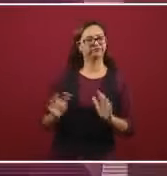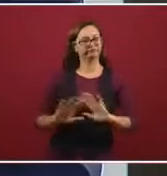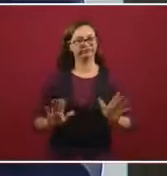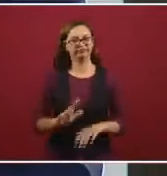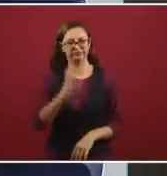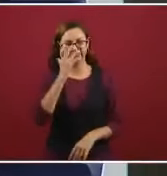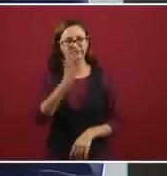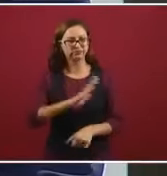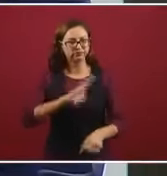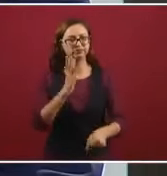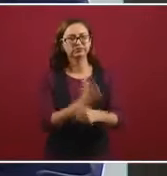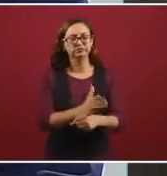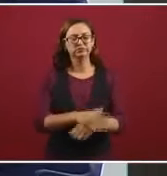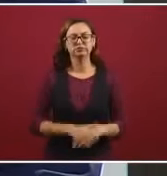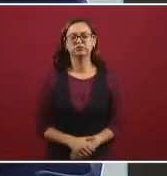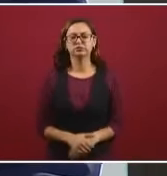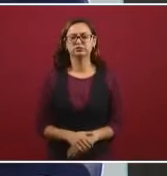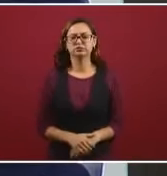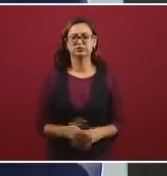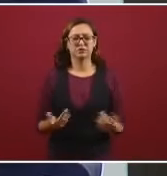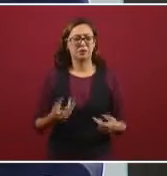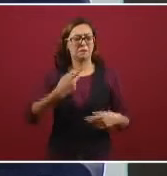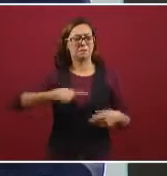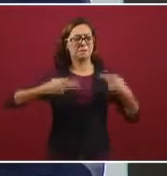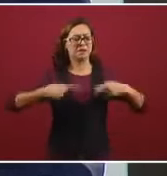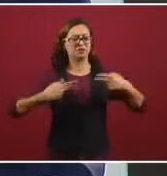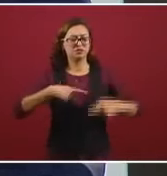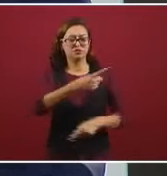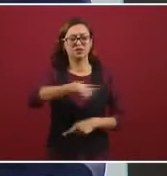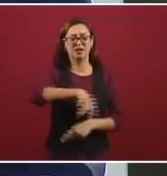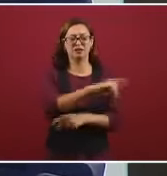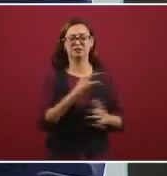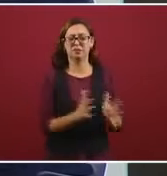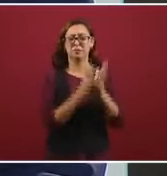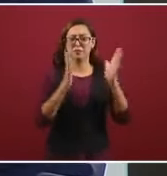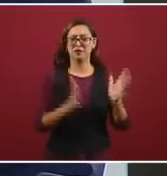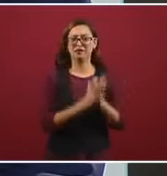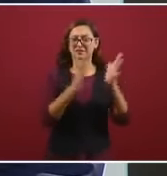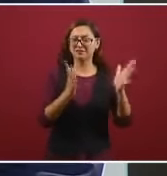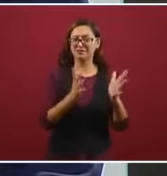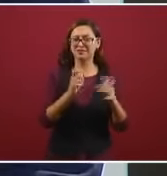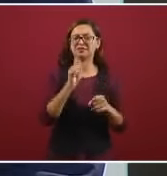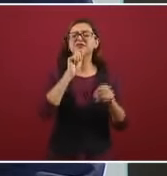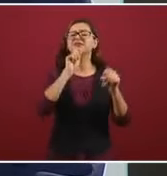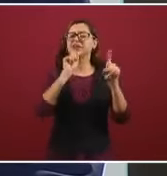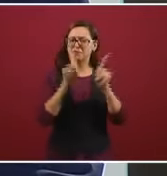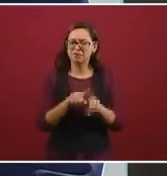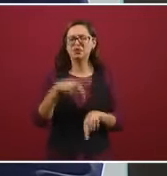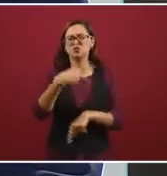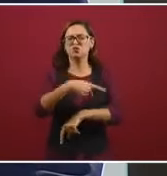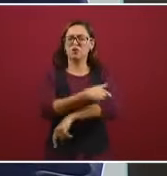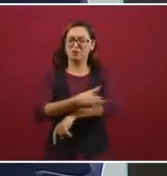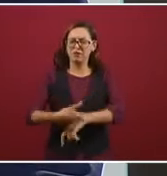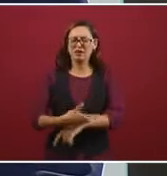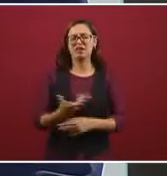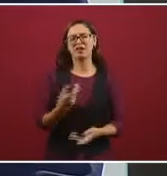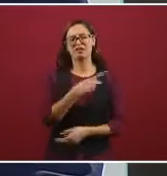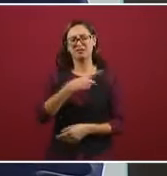Lo digo no solo por los que participan, sino por los familiares,